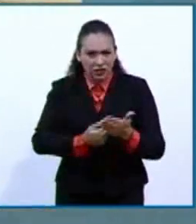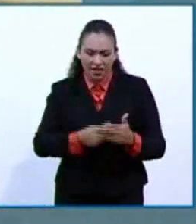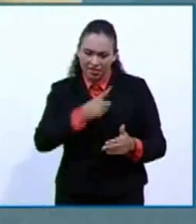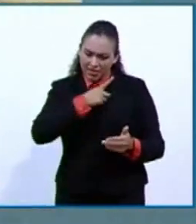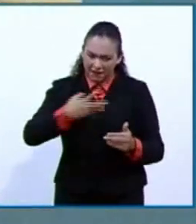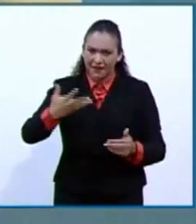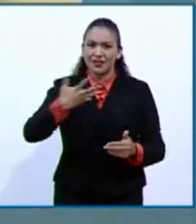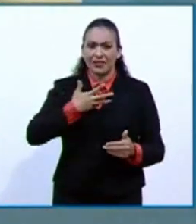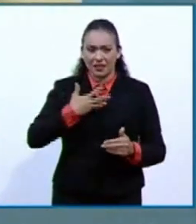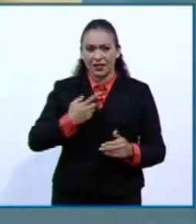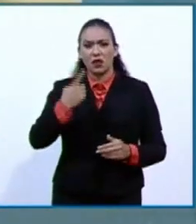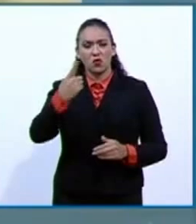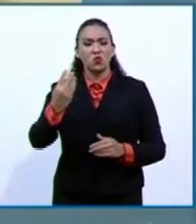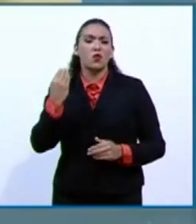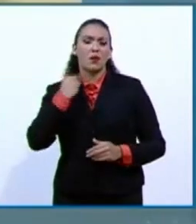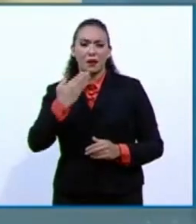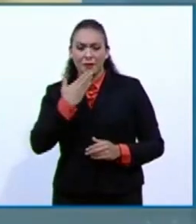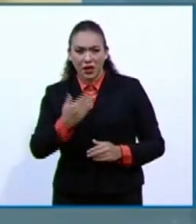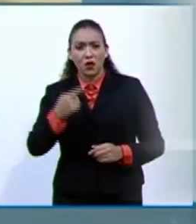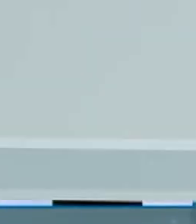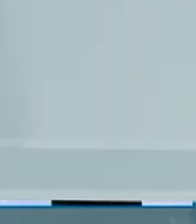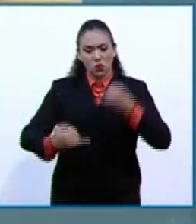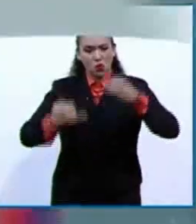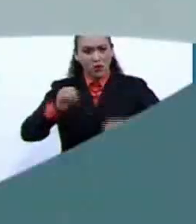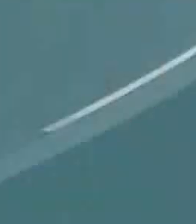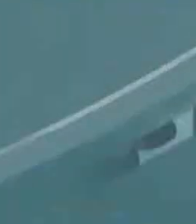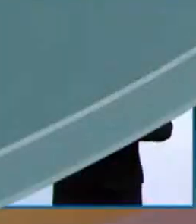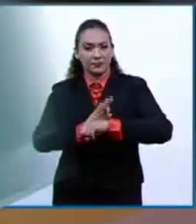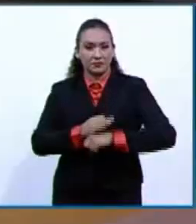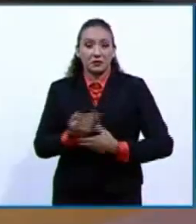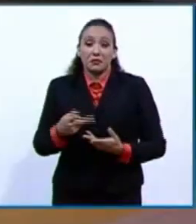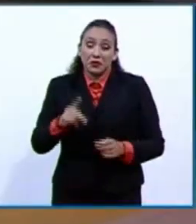proceso y a una defensa adecuada.